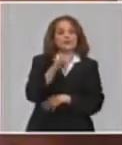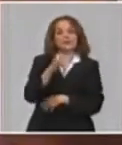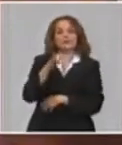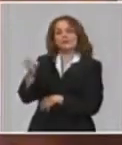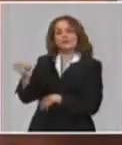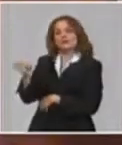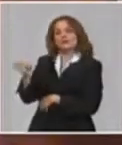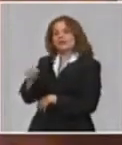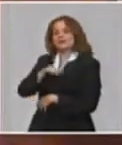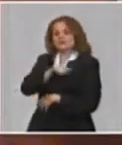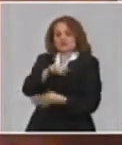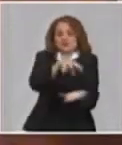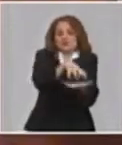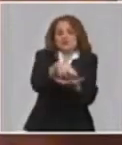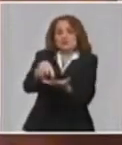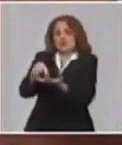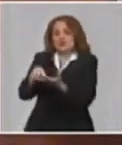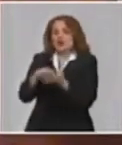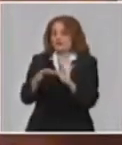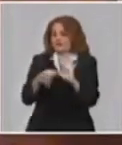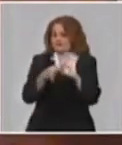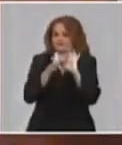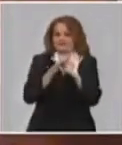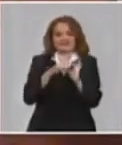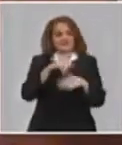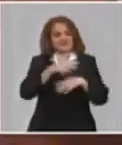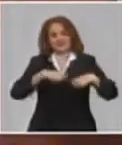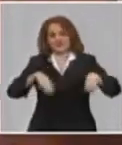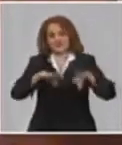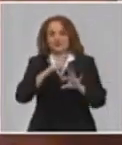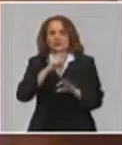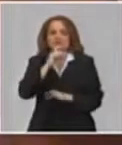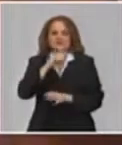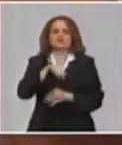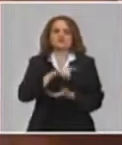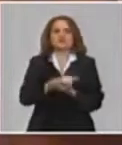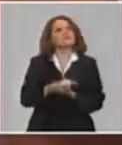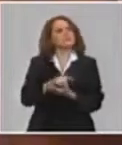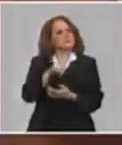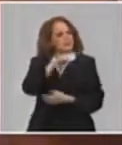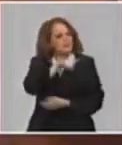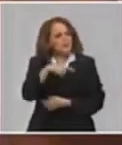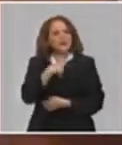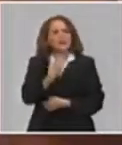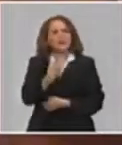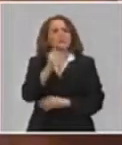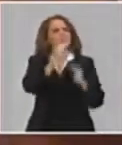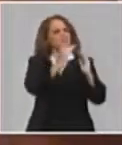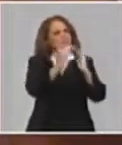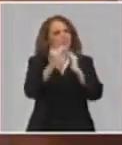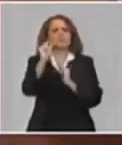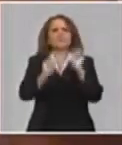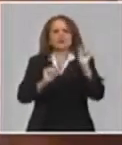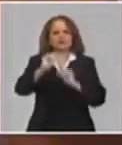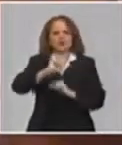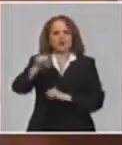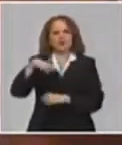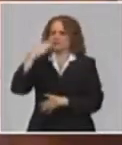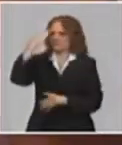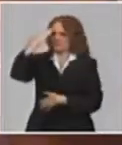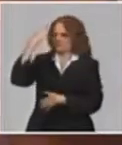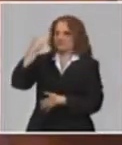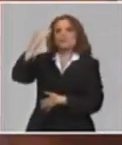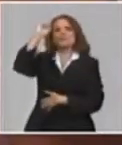asumido debido a la credibilidad y al respeto que se ha ganado la medicina cubana ante